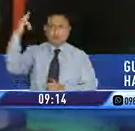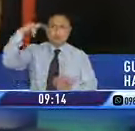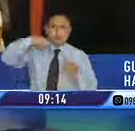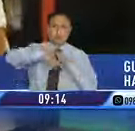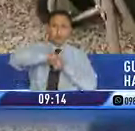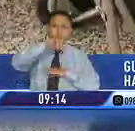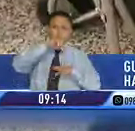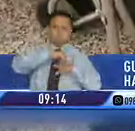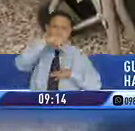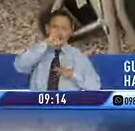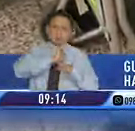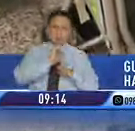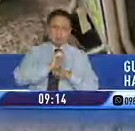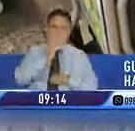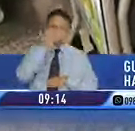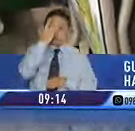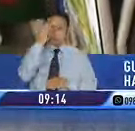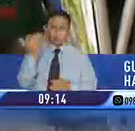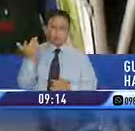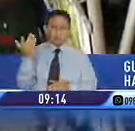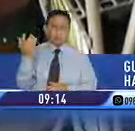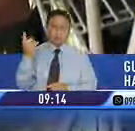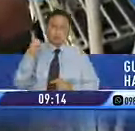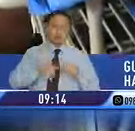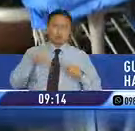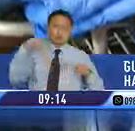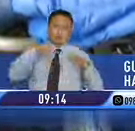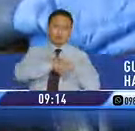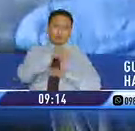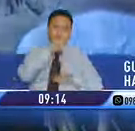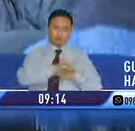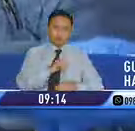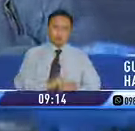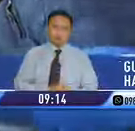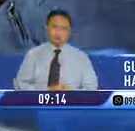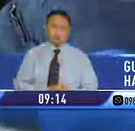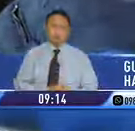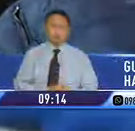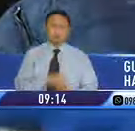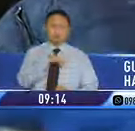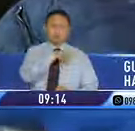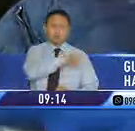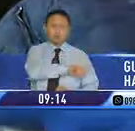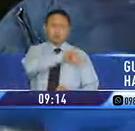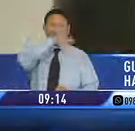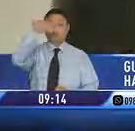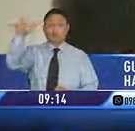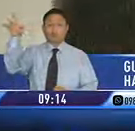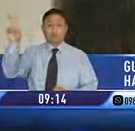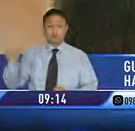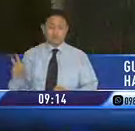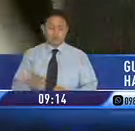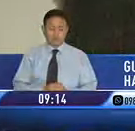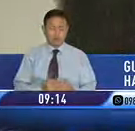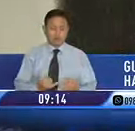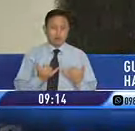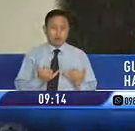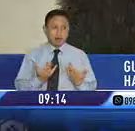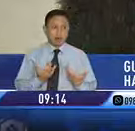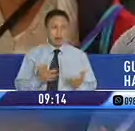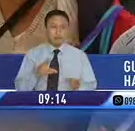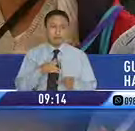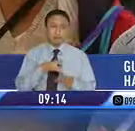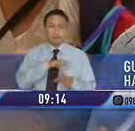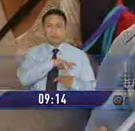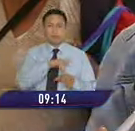de la aeronave que les avisaron que estaba lista para cumplir con el regreso de ellos a territorio venezolano pero ahora están en la